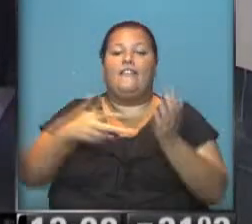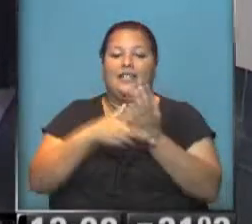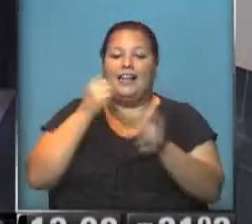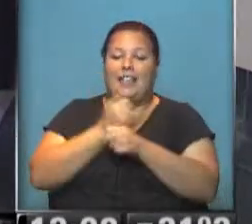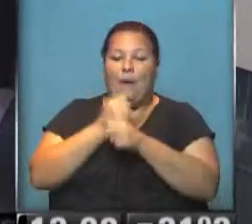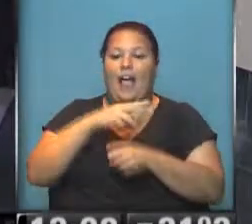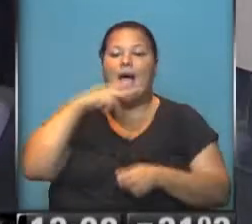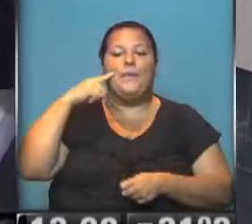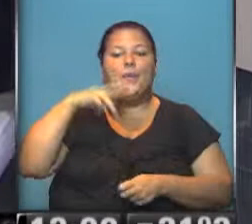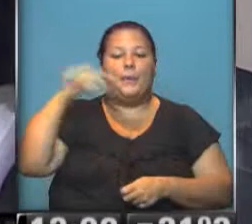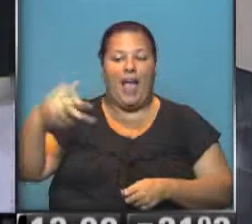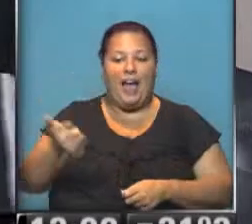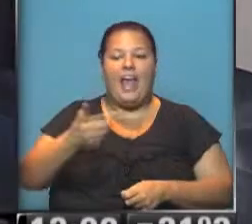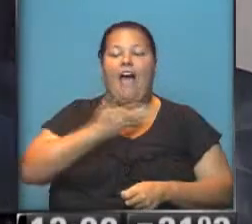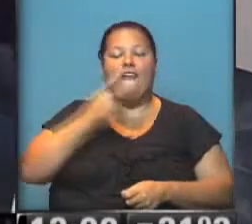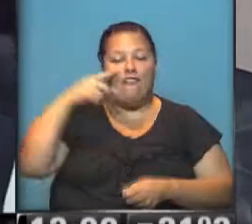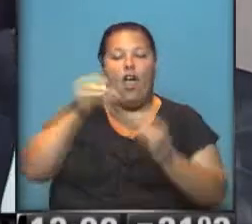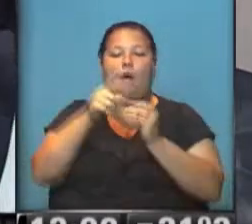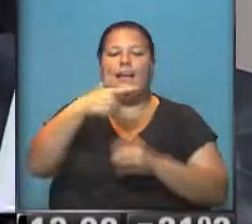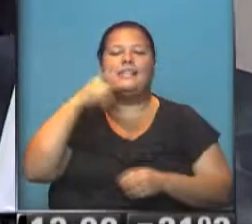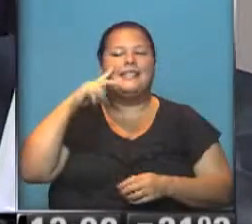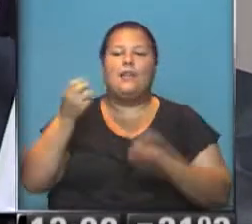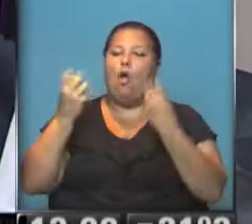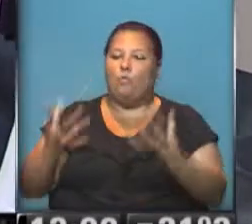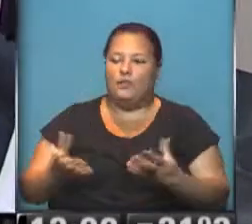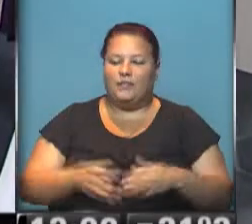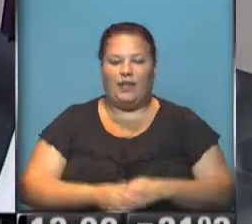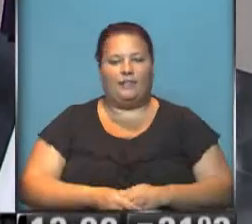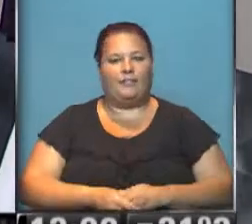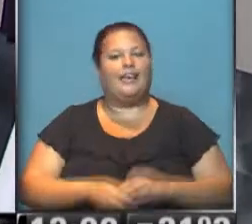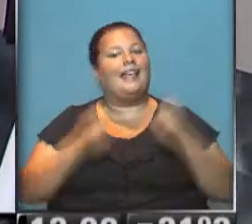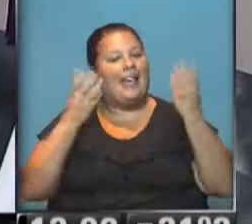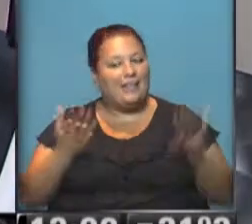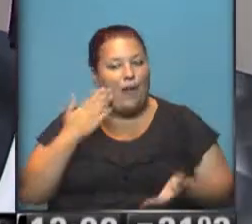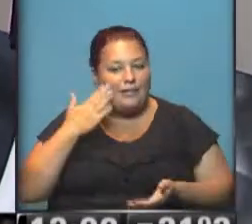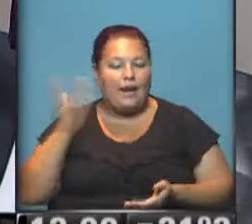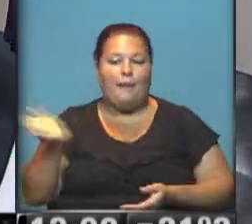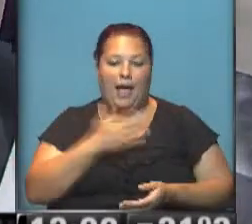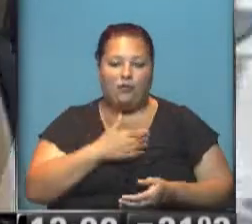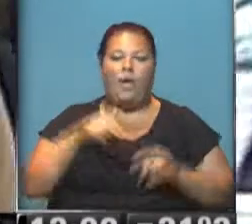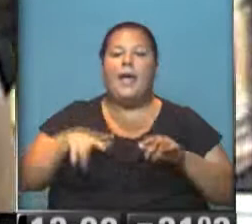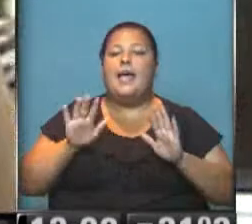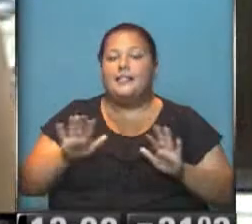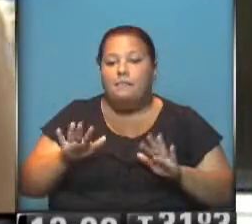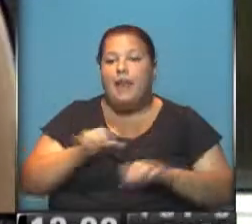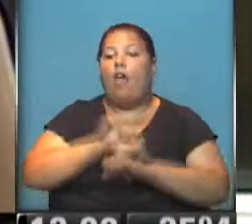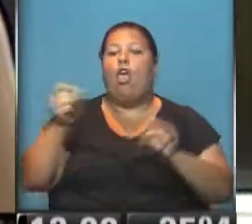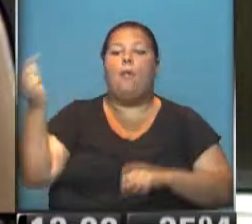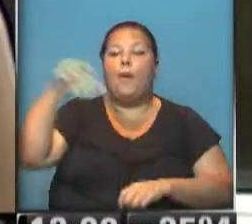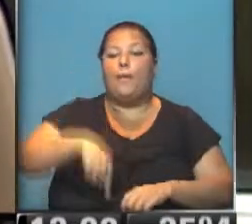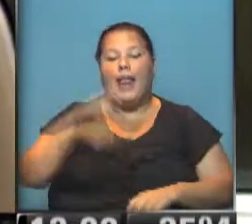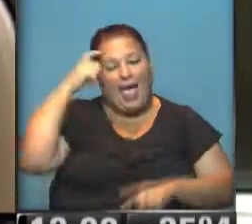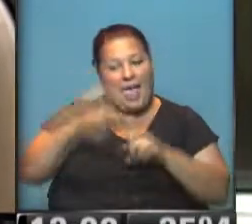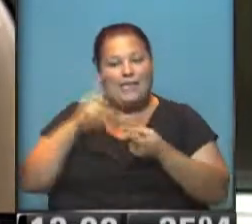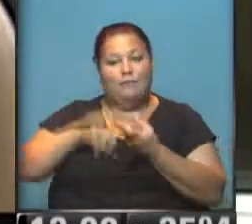trabaja Viviana Fein en vivo con Silvia Fernández. Silvia, ¿cómo te va? ¿Qué tal? Buenas tardes para todos. Se aguarda de un momento a otro la llegada de la ex